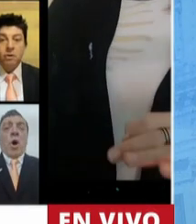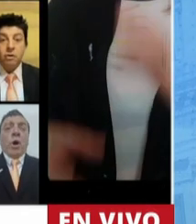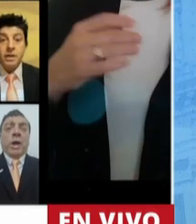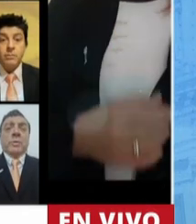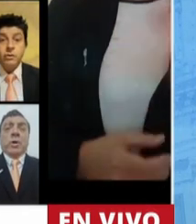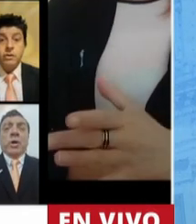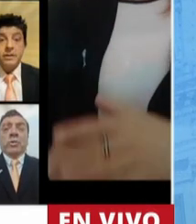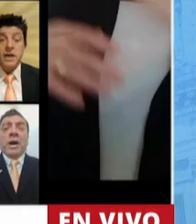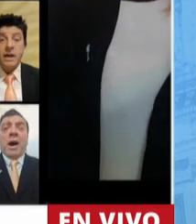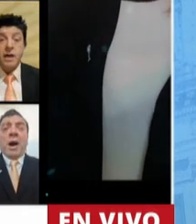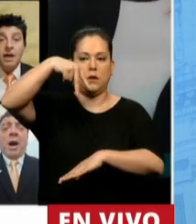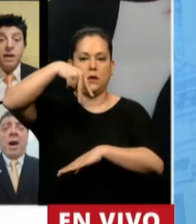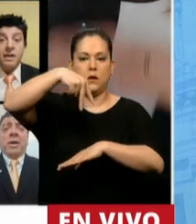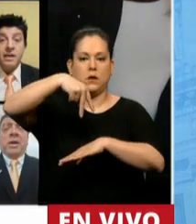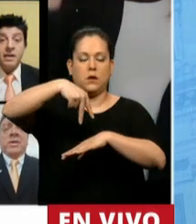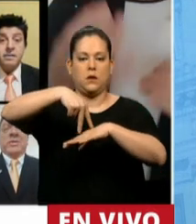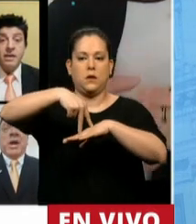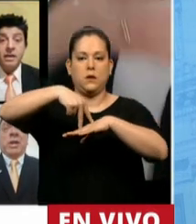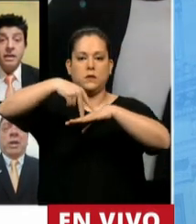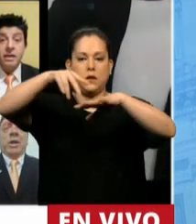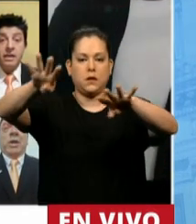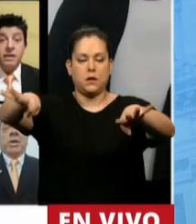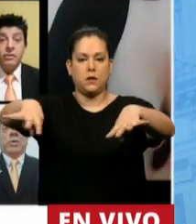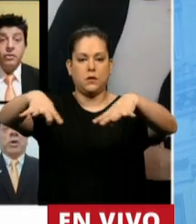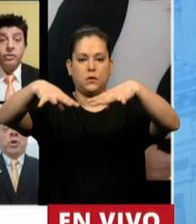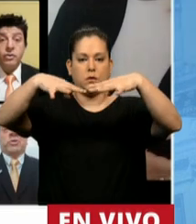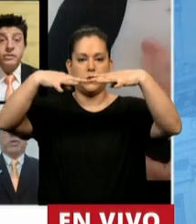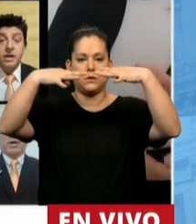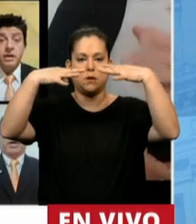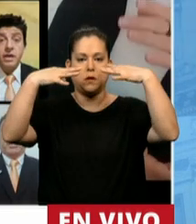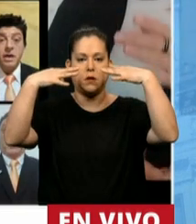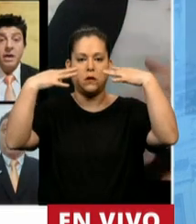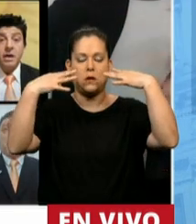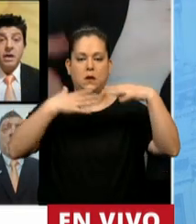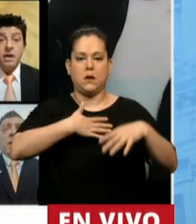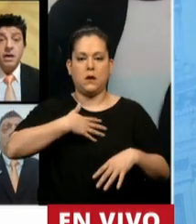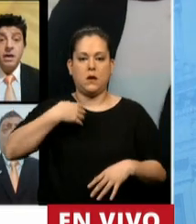por Inmortales elito